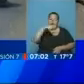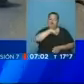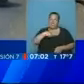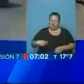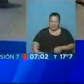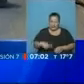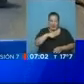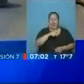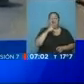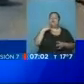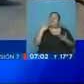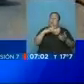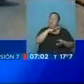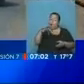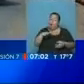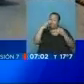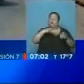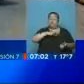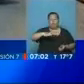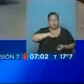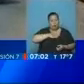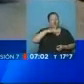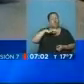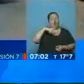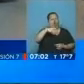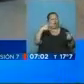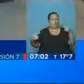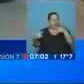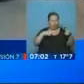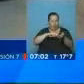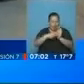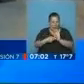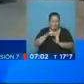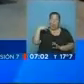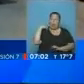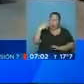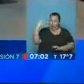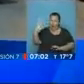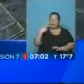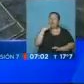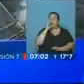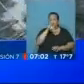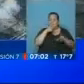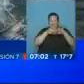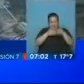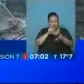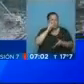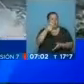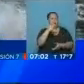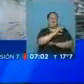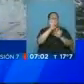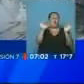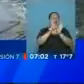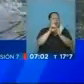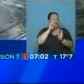China Meridional, una zona cuya soberanía se encuentra en disputa. Desde Washington aseguran que con la navegación no se violó